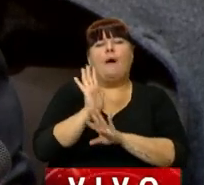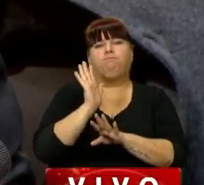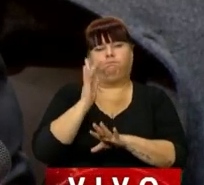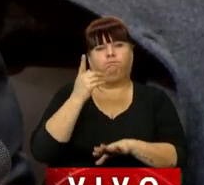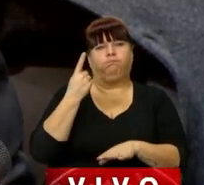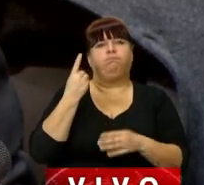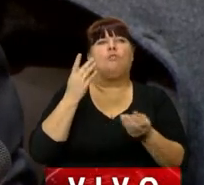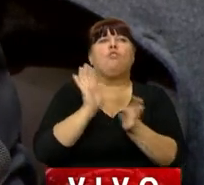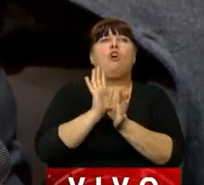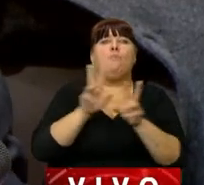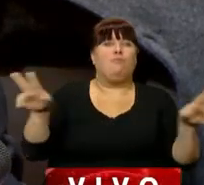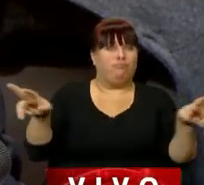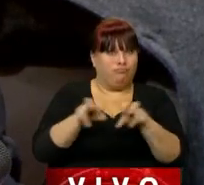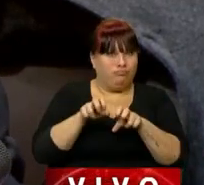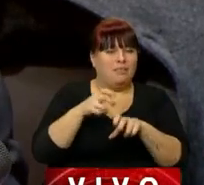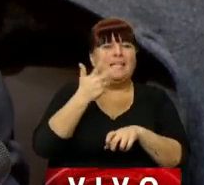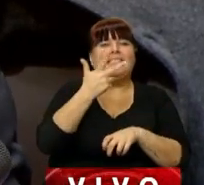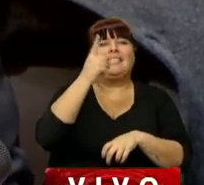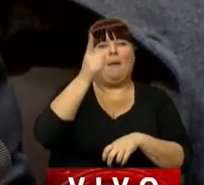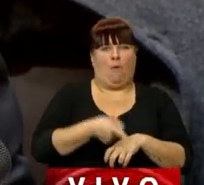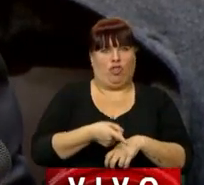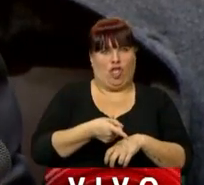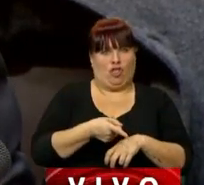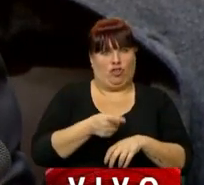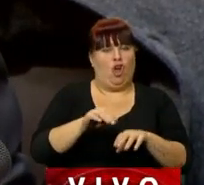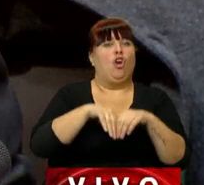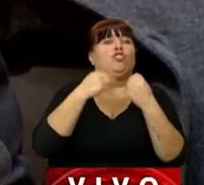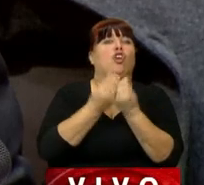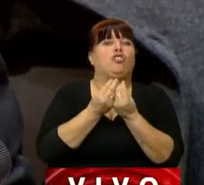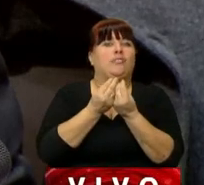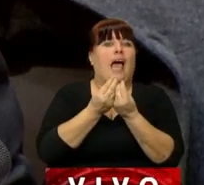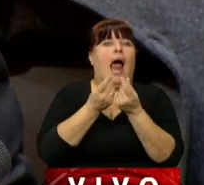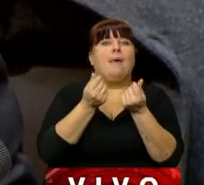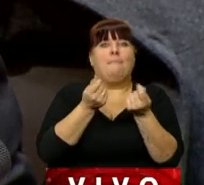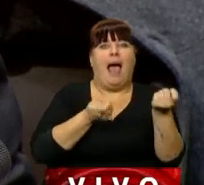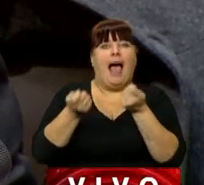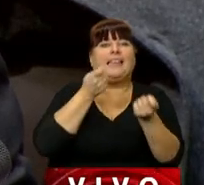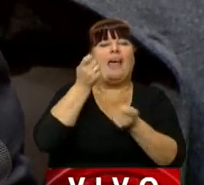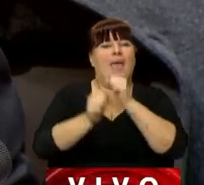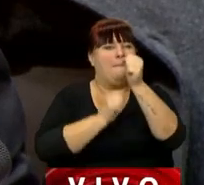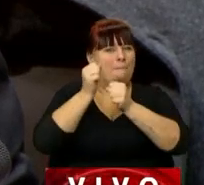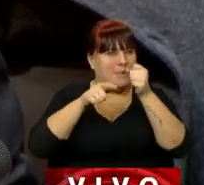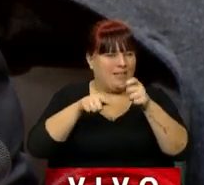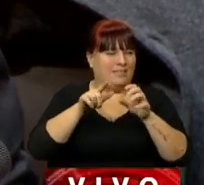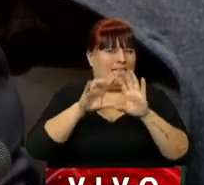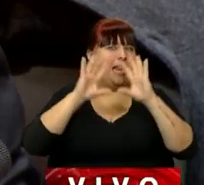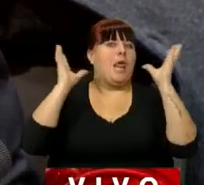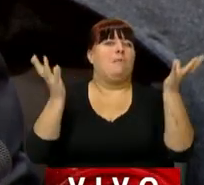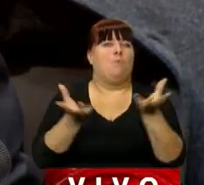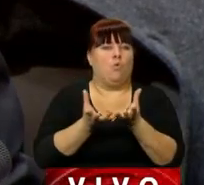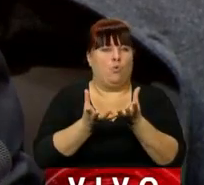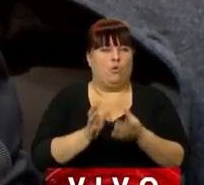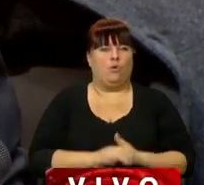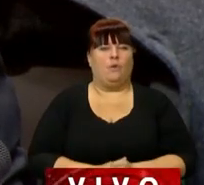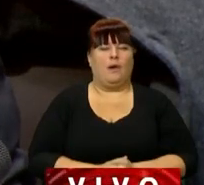en facturación cerca del 3% de la facturación que estas industrias realizan a nivel